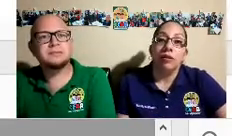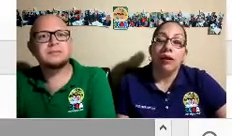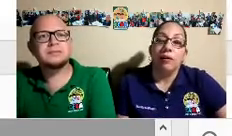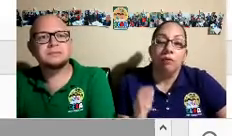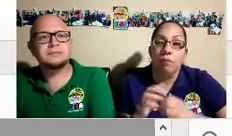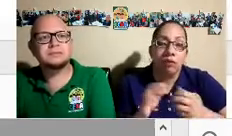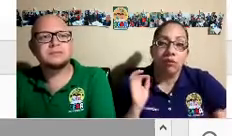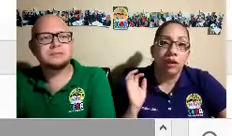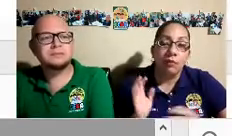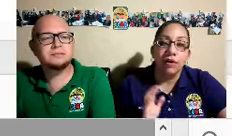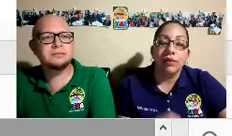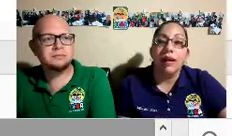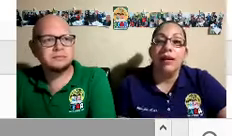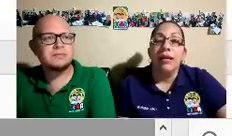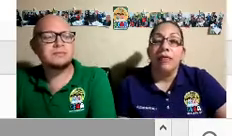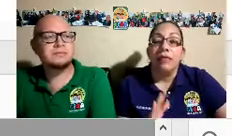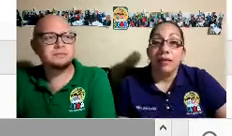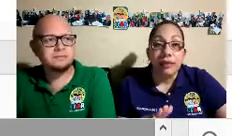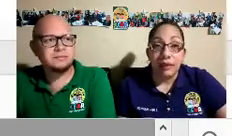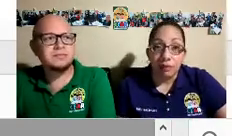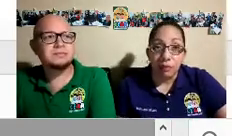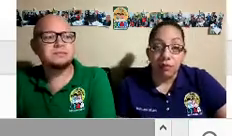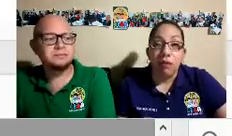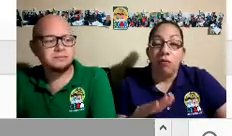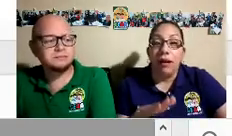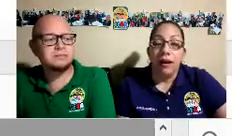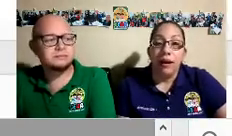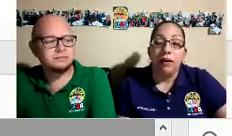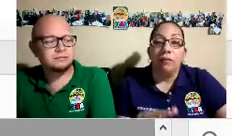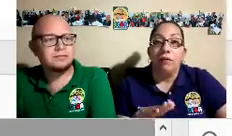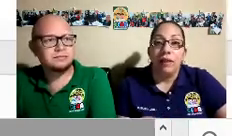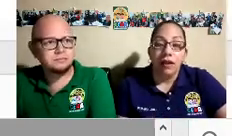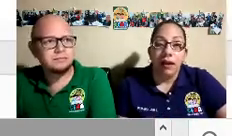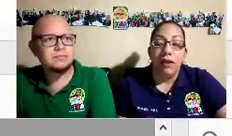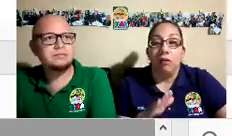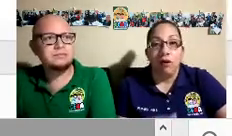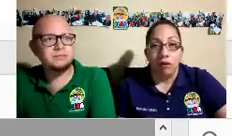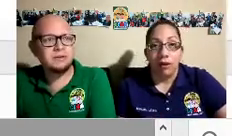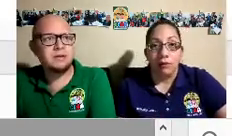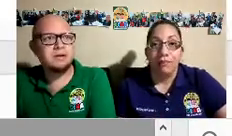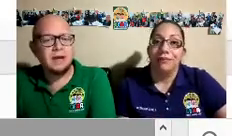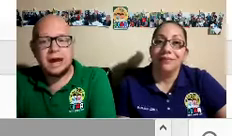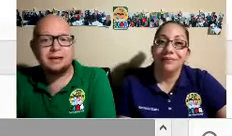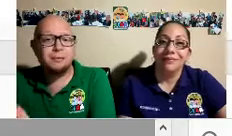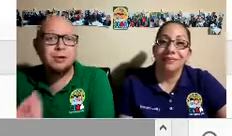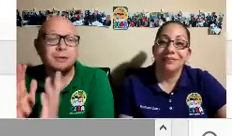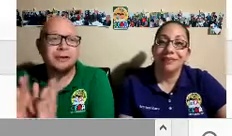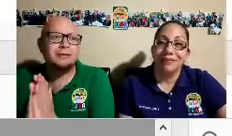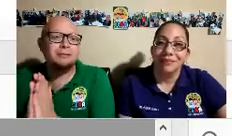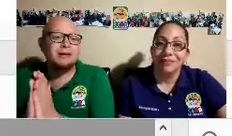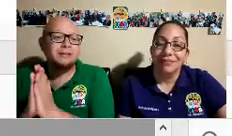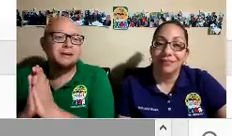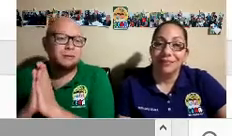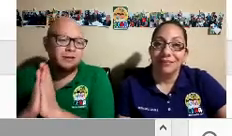a cortar o incluso se la pueden rasgar tres tiras de papel, una larga, una mediana y una corta. Aquí es muy